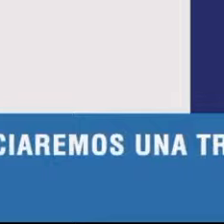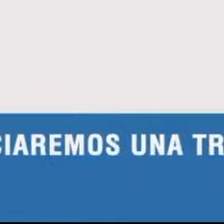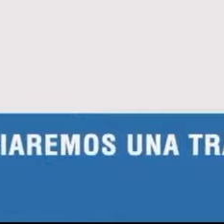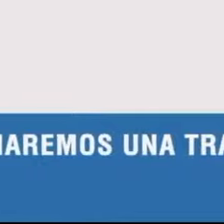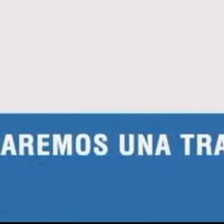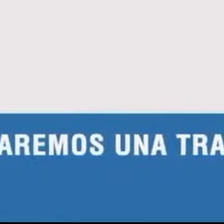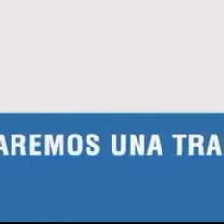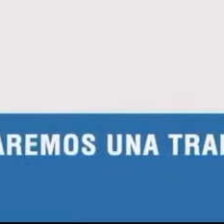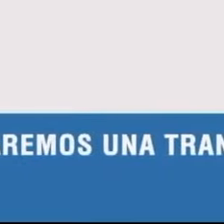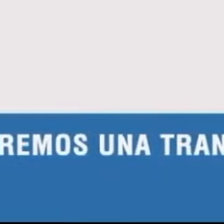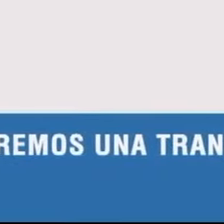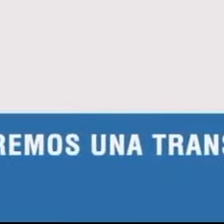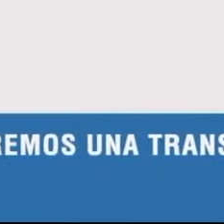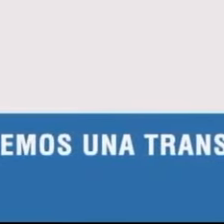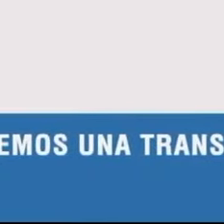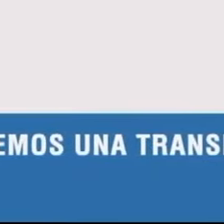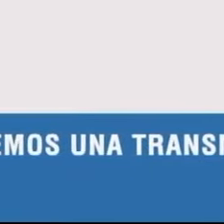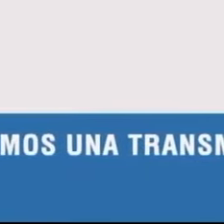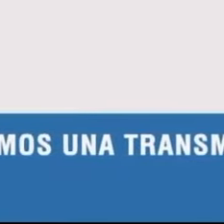y